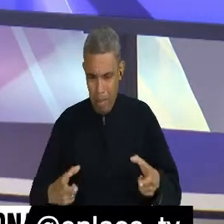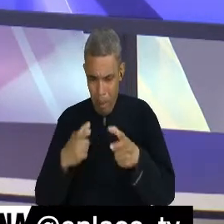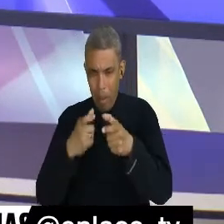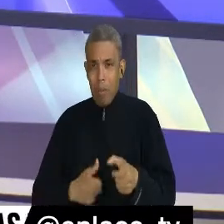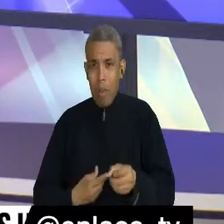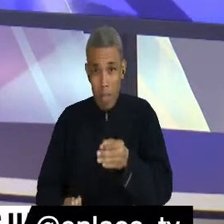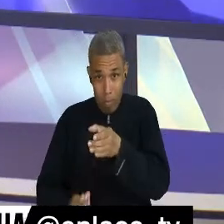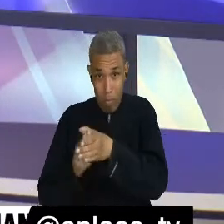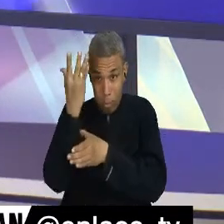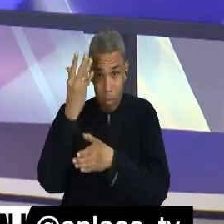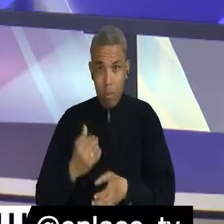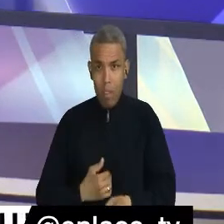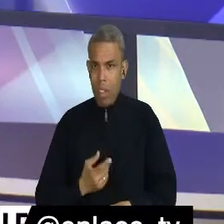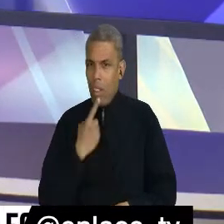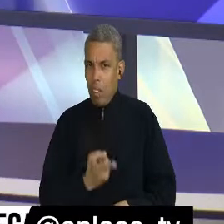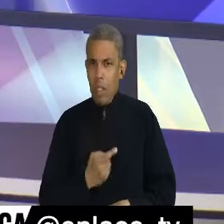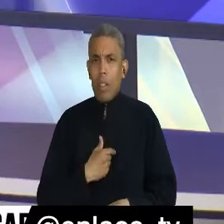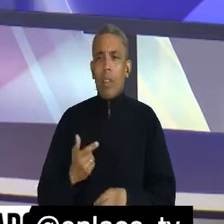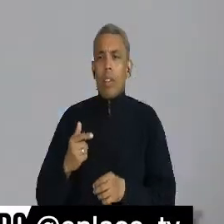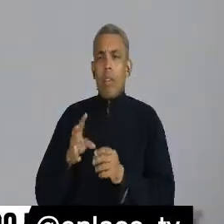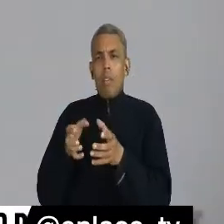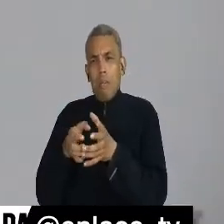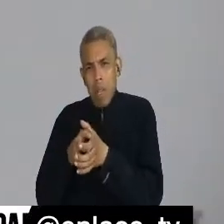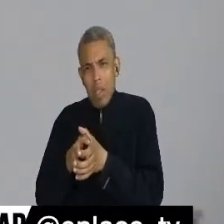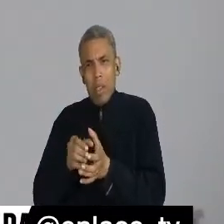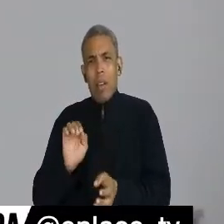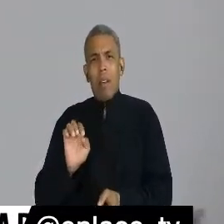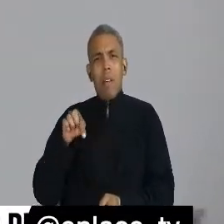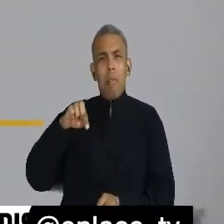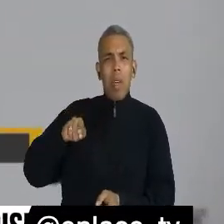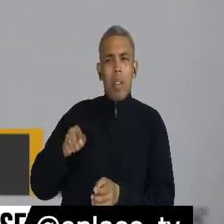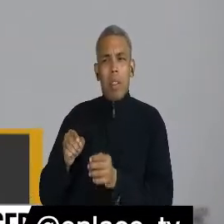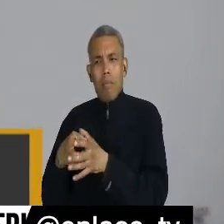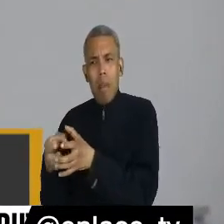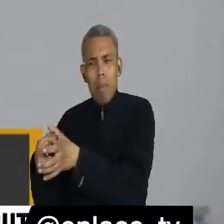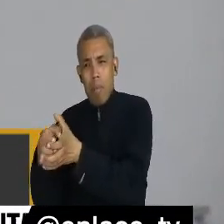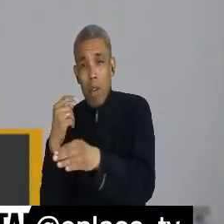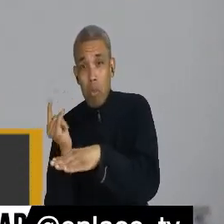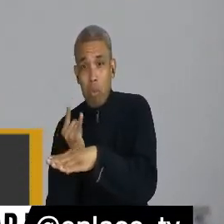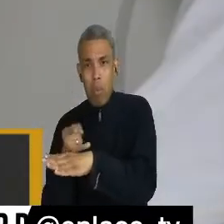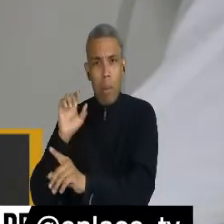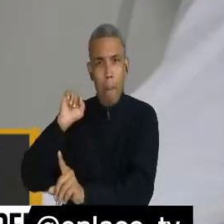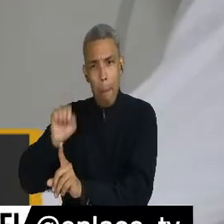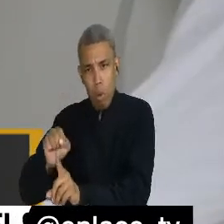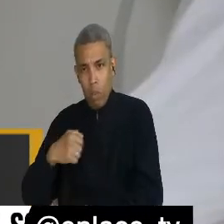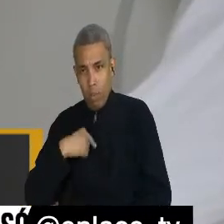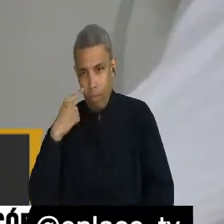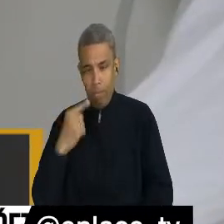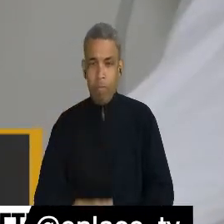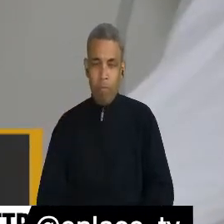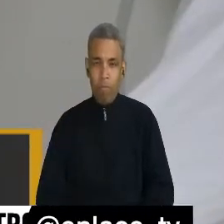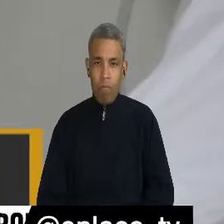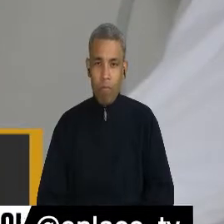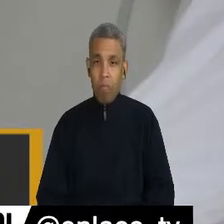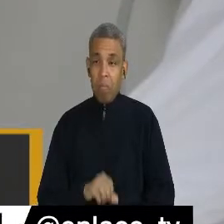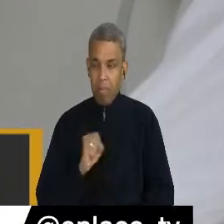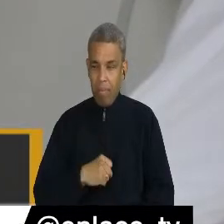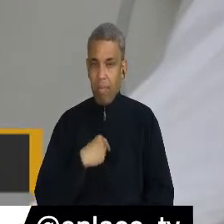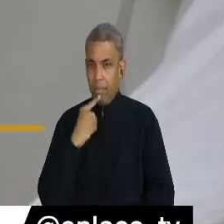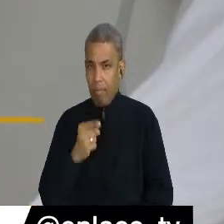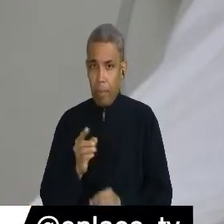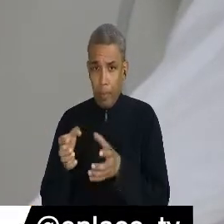la atención de estas empresas de salud. Directivos de la Clínica La Magdalena denunciaron ante Enlace Noticias la forma como la